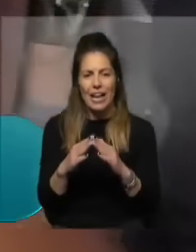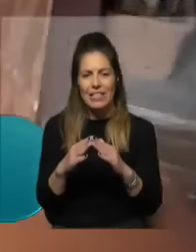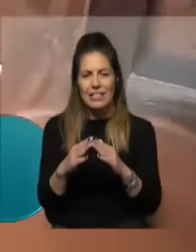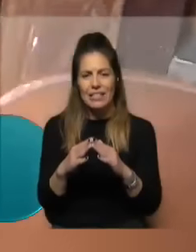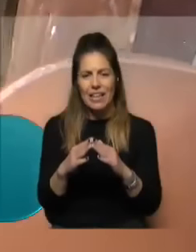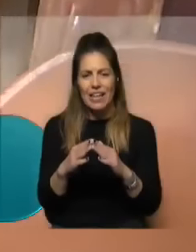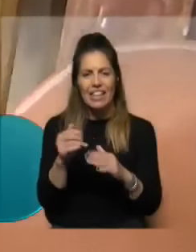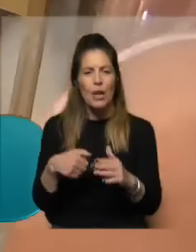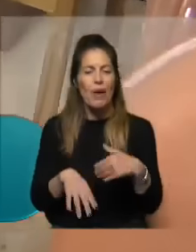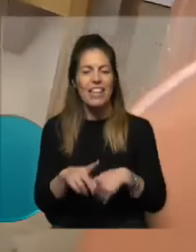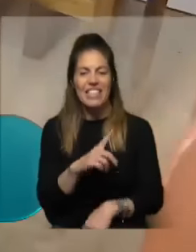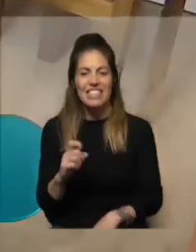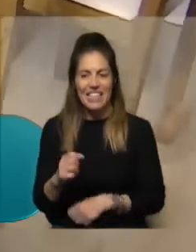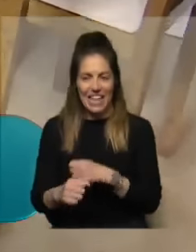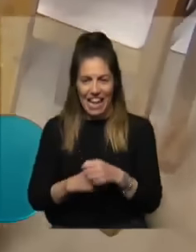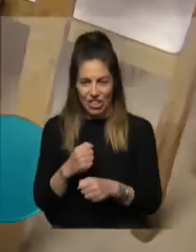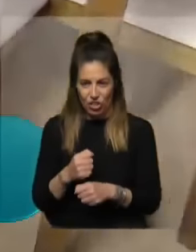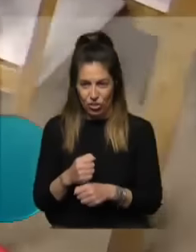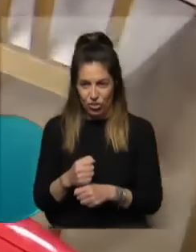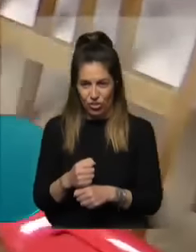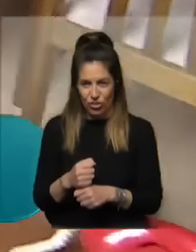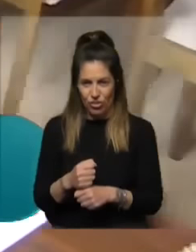casa que tiene más de 100 años esta casa.